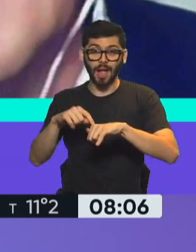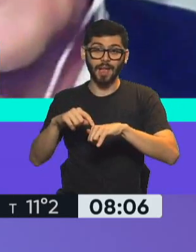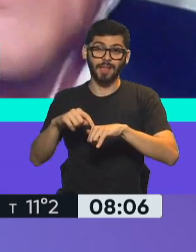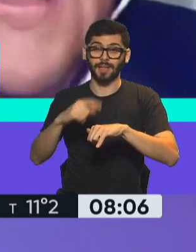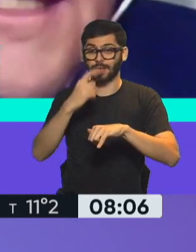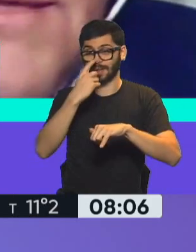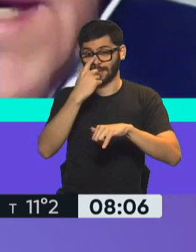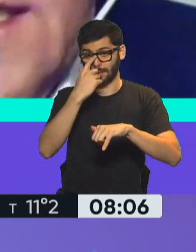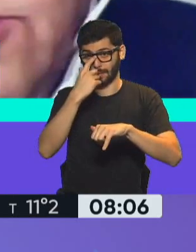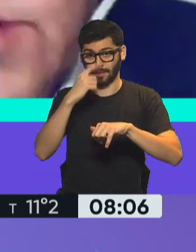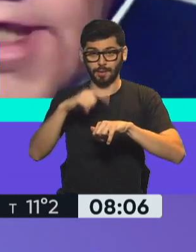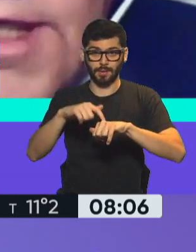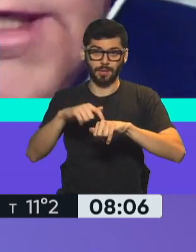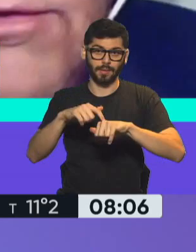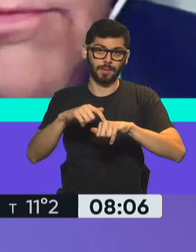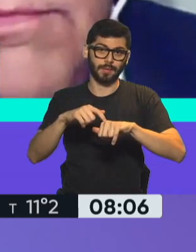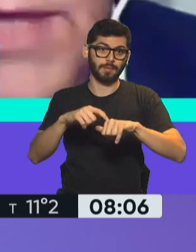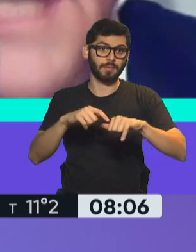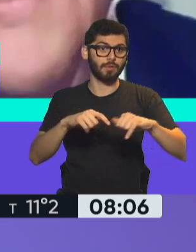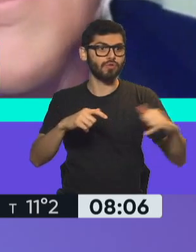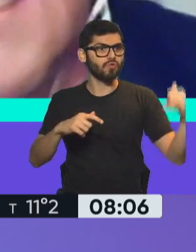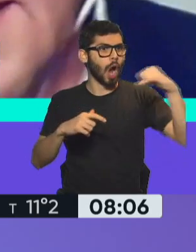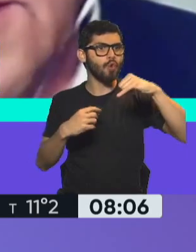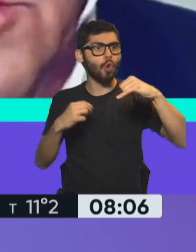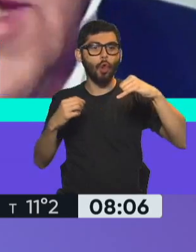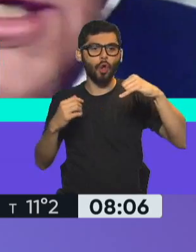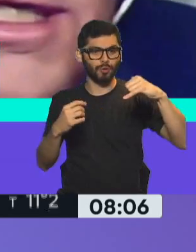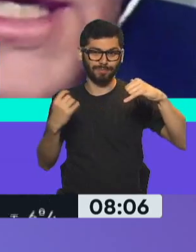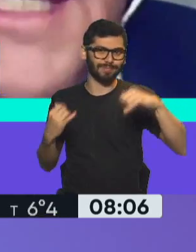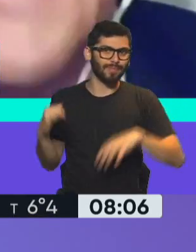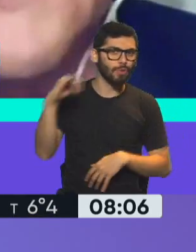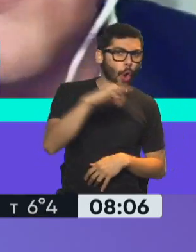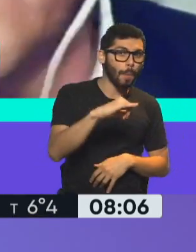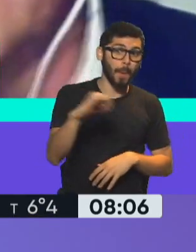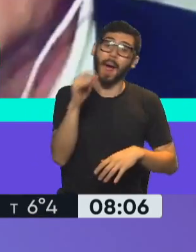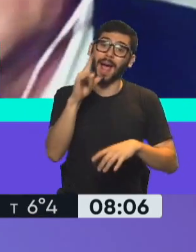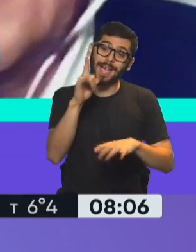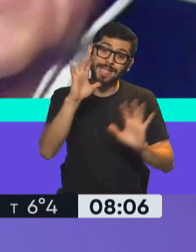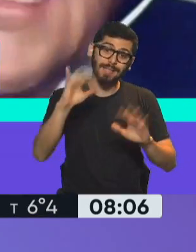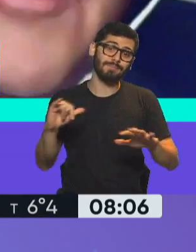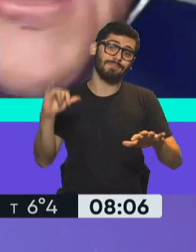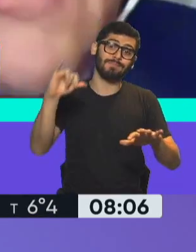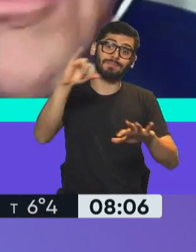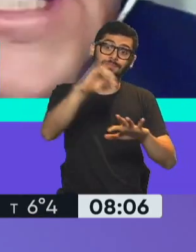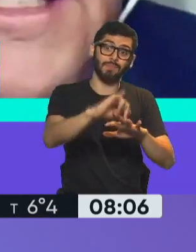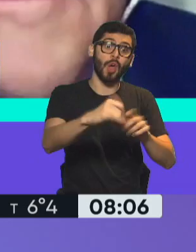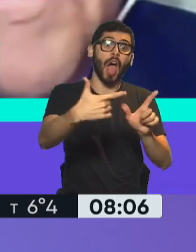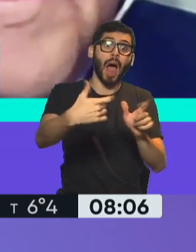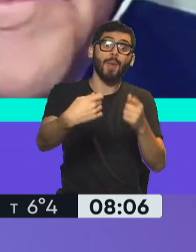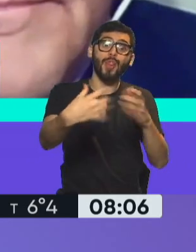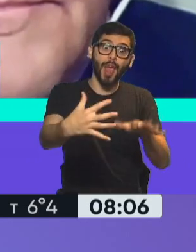material bélico que Argentina le dio al ejército y a la policía